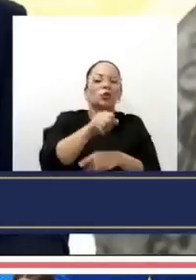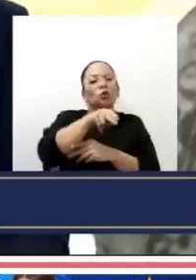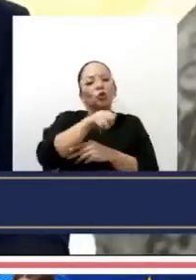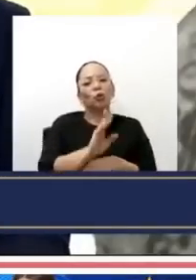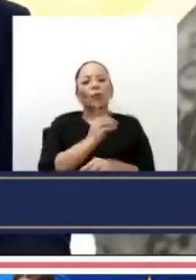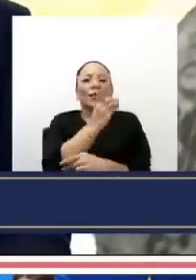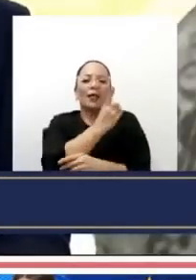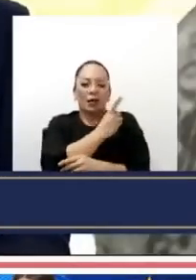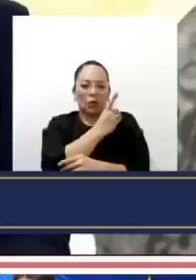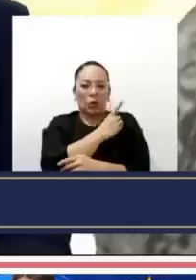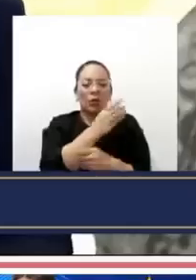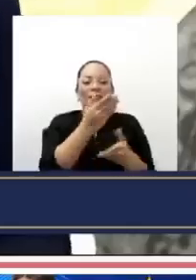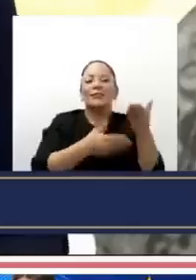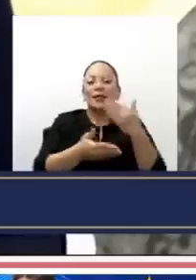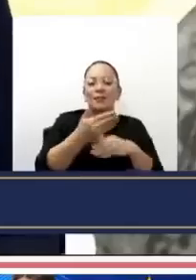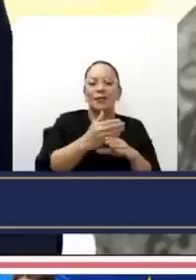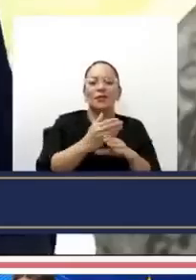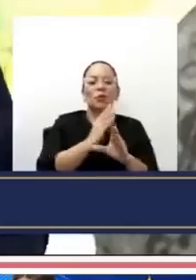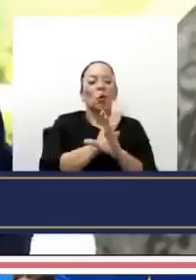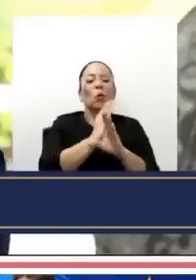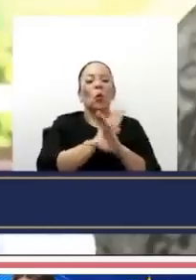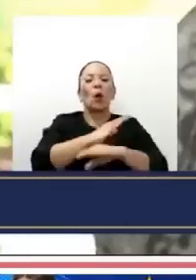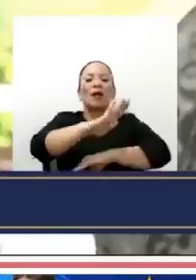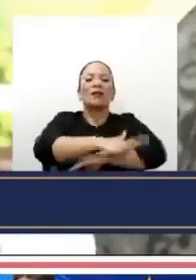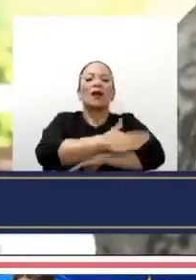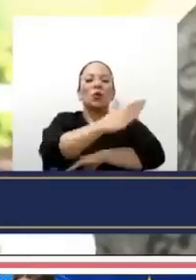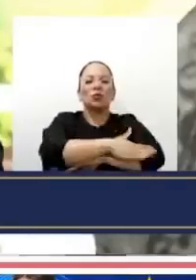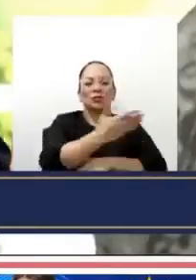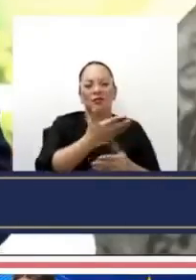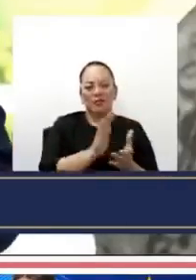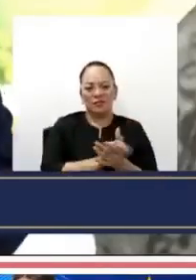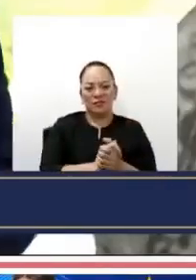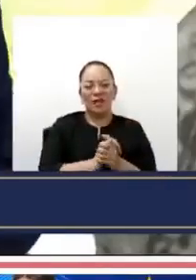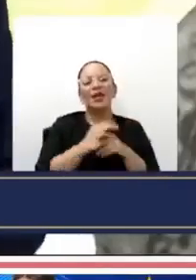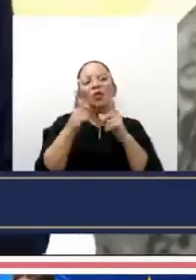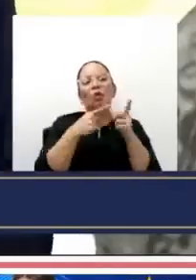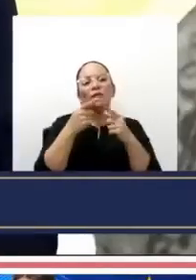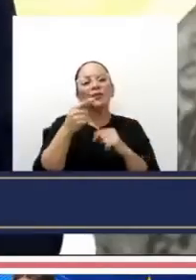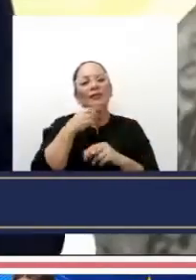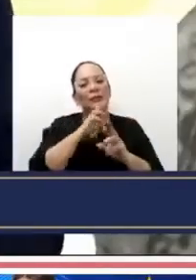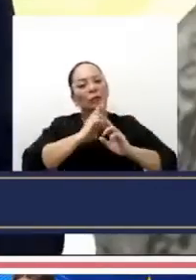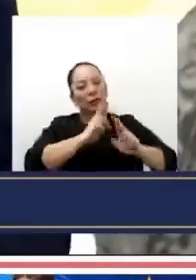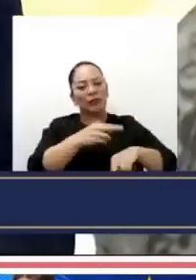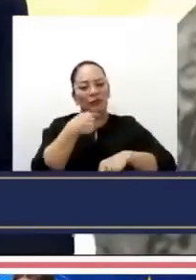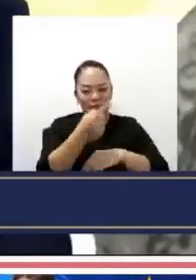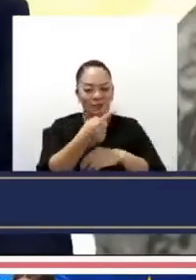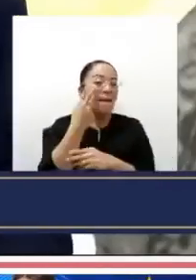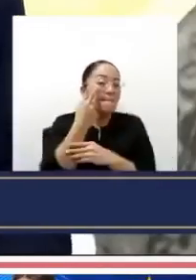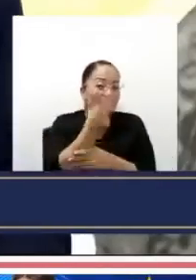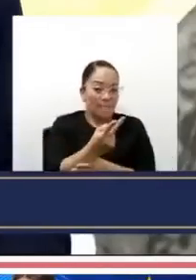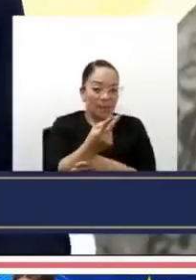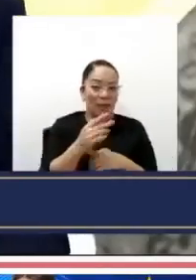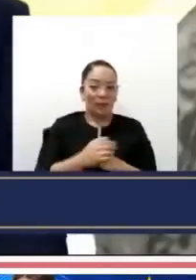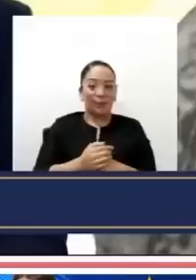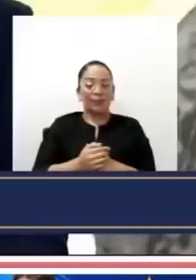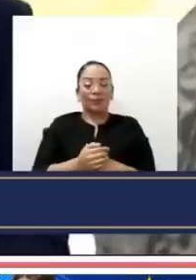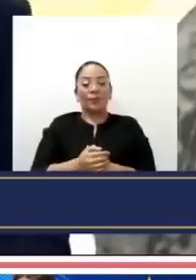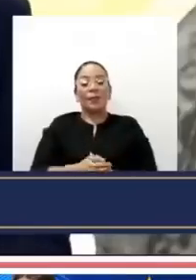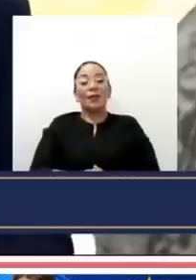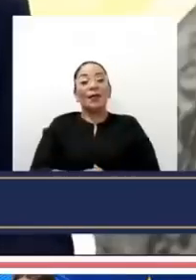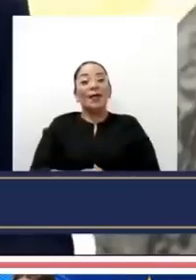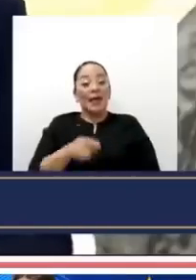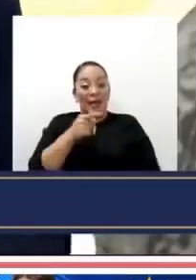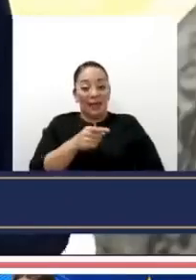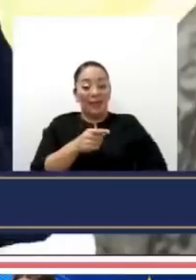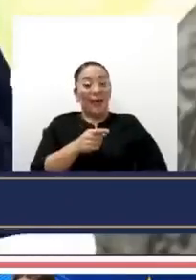o subdirectora del servicio de guardacostas. Y entonces le contestan y le dicen, mire, si bien es cierto esa